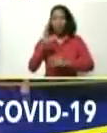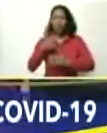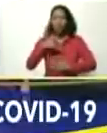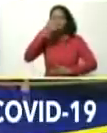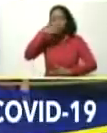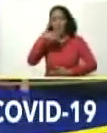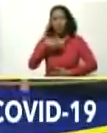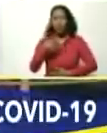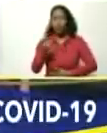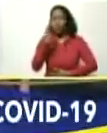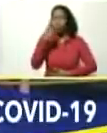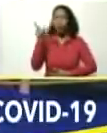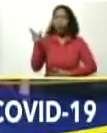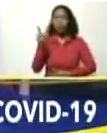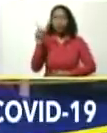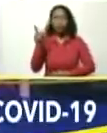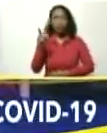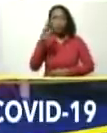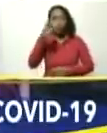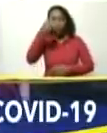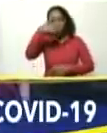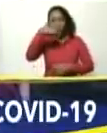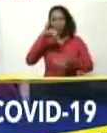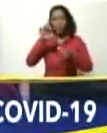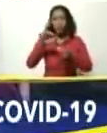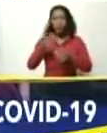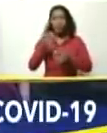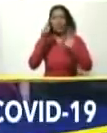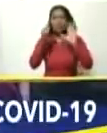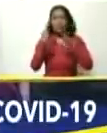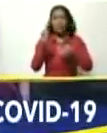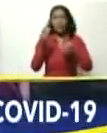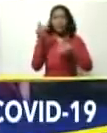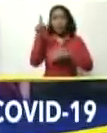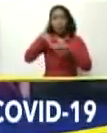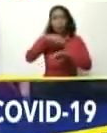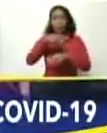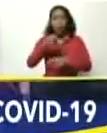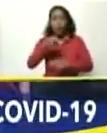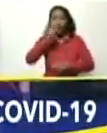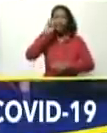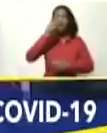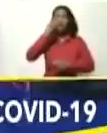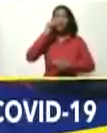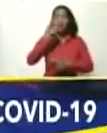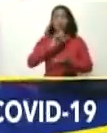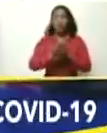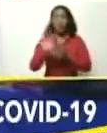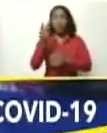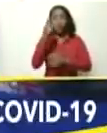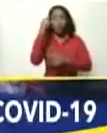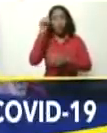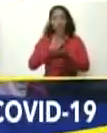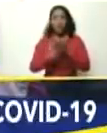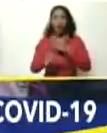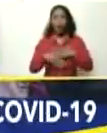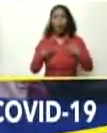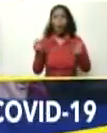gripe, tómate no sé qué cosa, tómate un Teragrip cada 6 horas y uno se lanza su Teragrip, guau, guau, al segundo día está